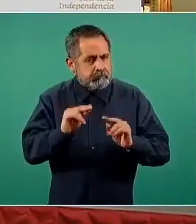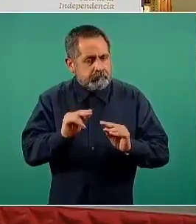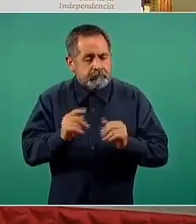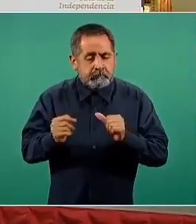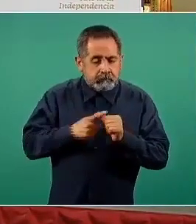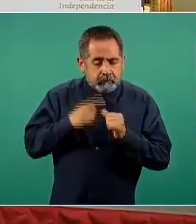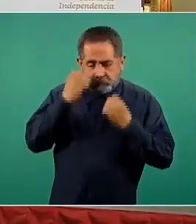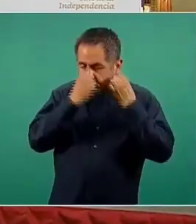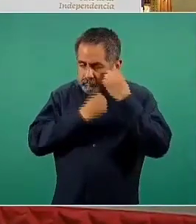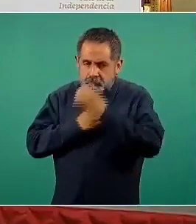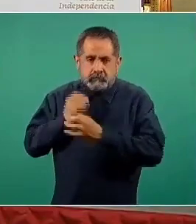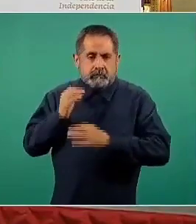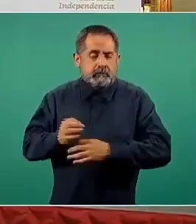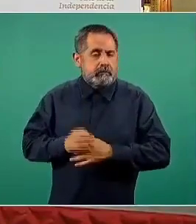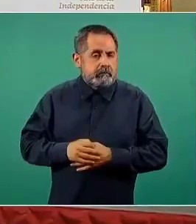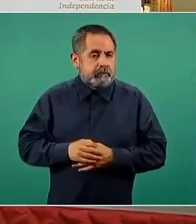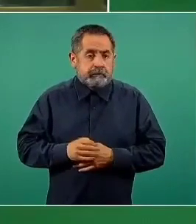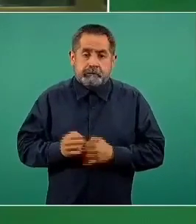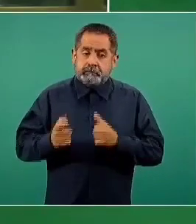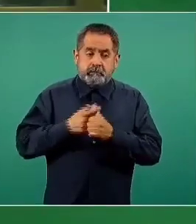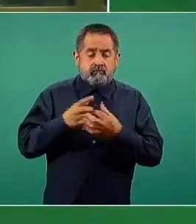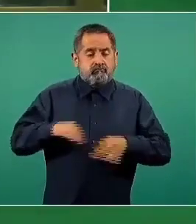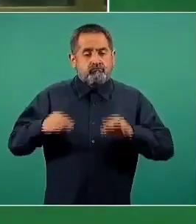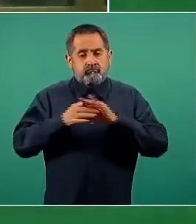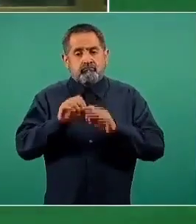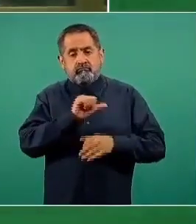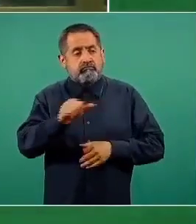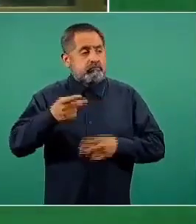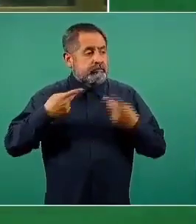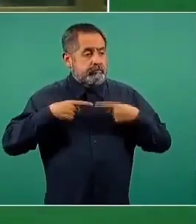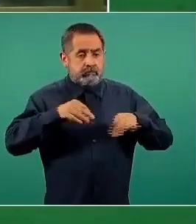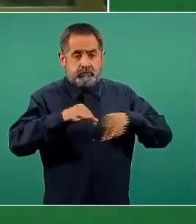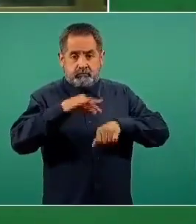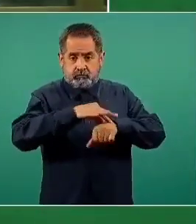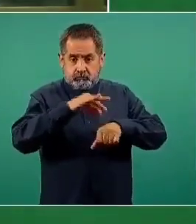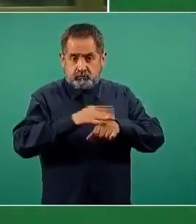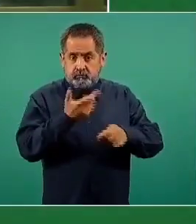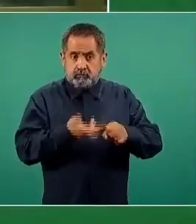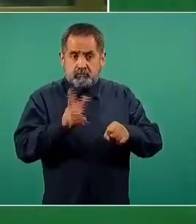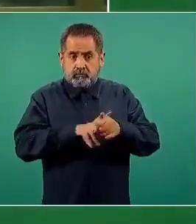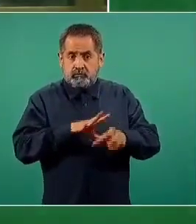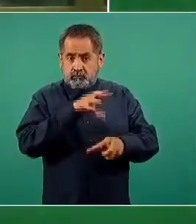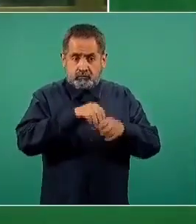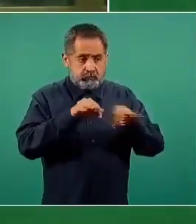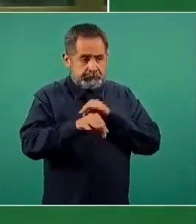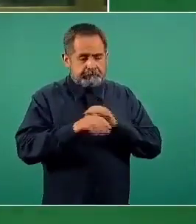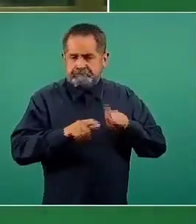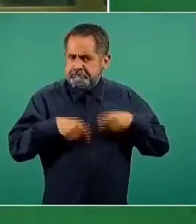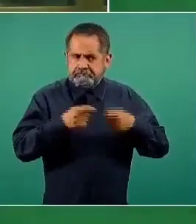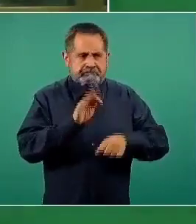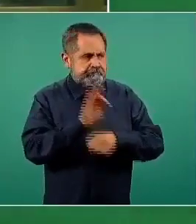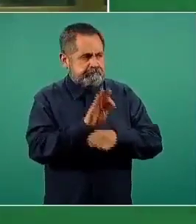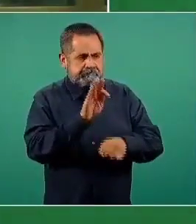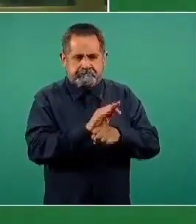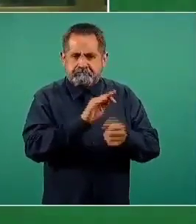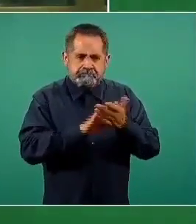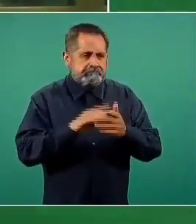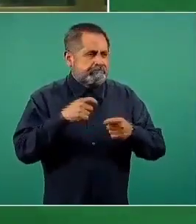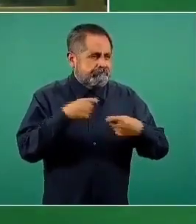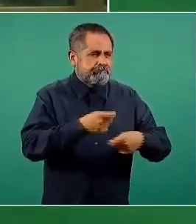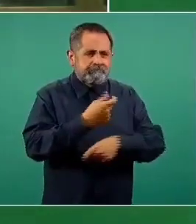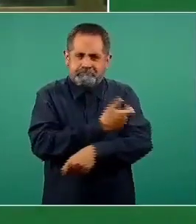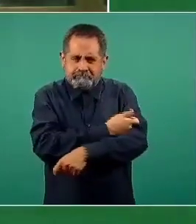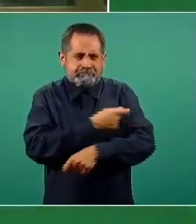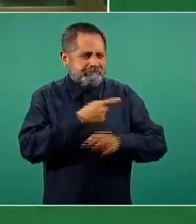fundamental continuar mejorando la protección de los trabajadores de la salud con todas las intervenciones preventivas